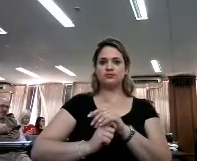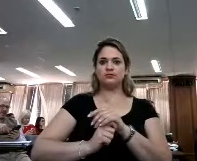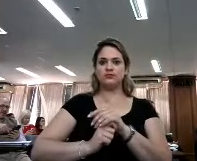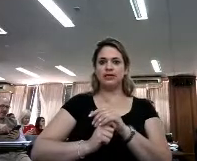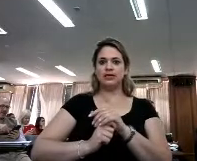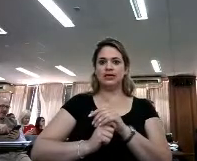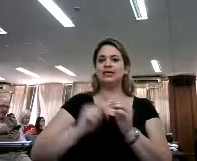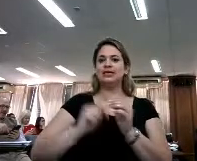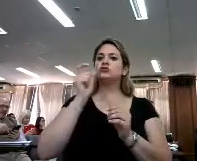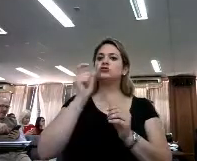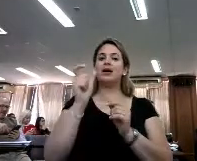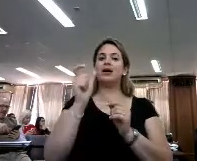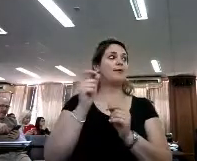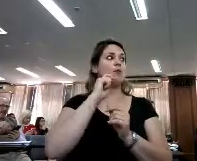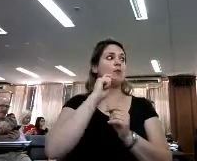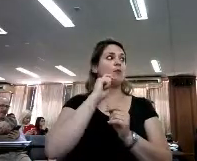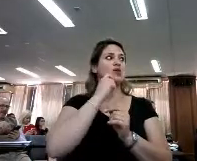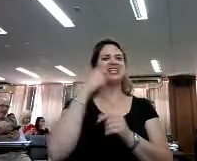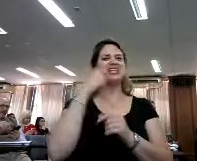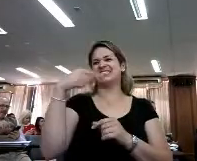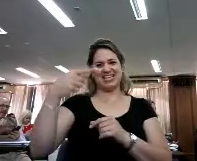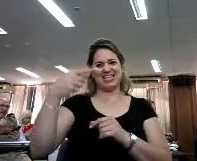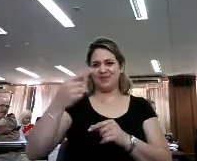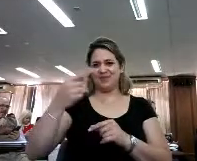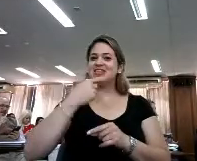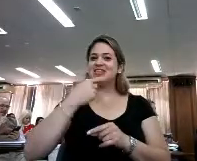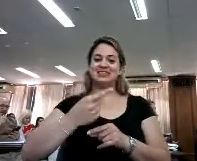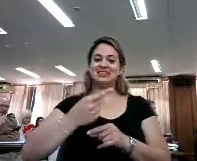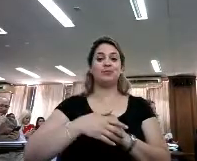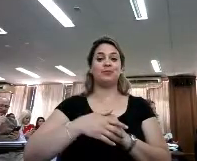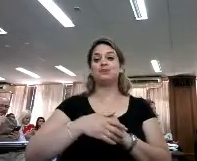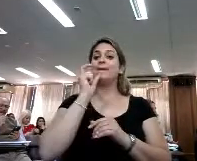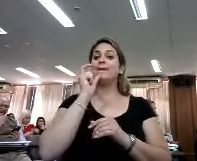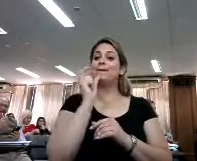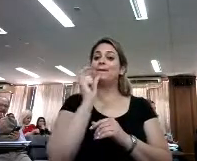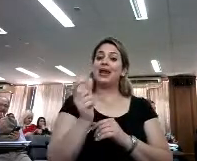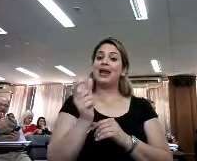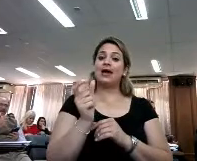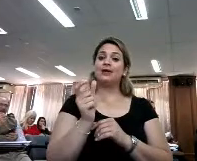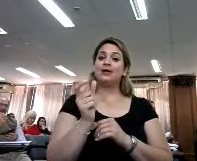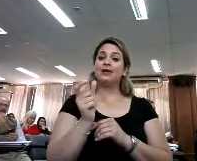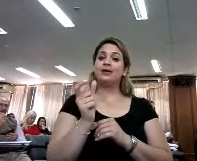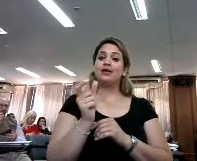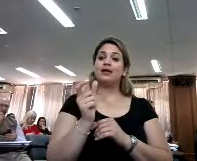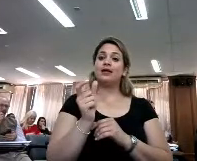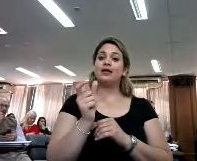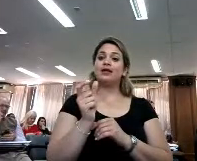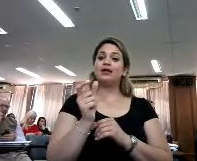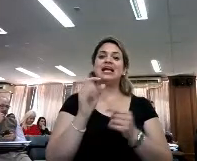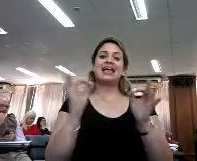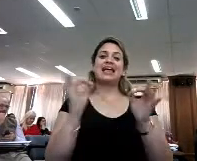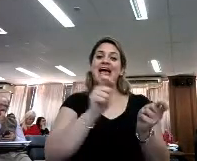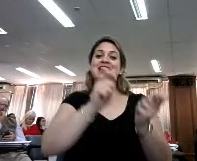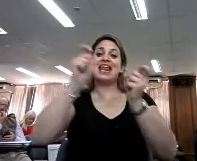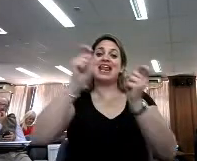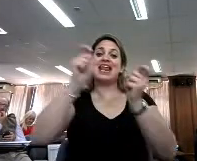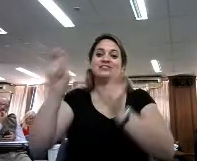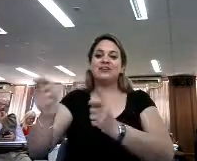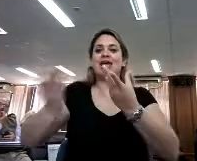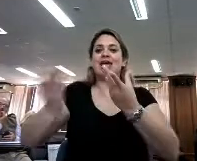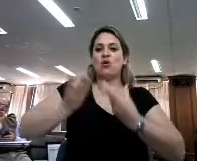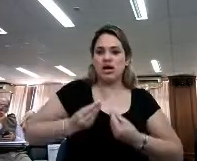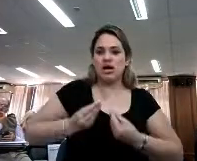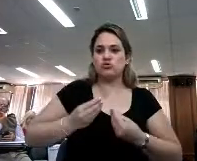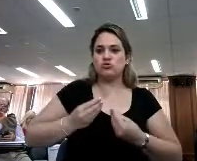utilizamos palabras bonitas siempre, ¿no? Entonces, utilizamos la palabra, la cadena de transferencias es la que nos permite a